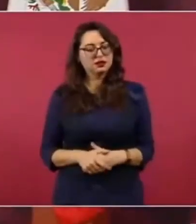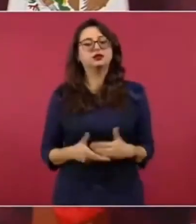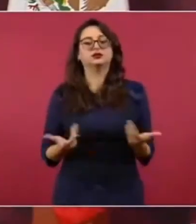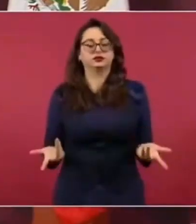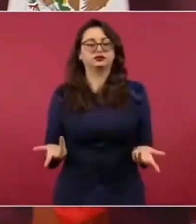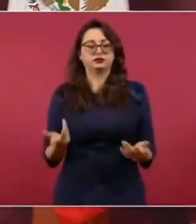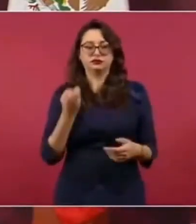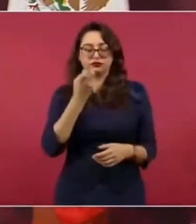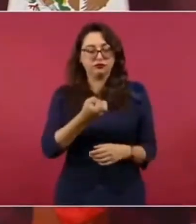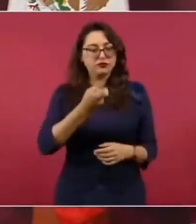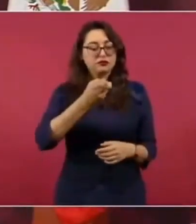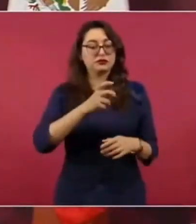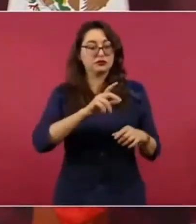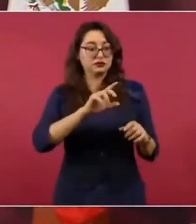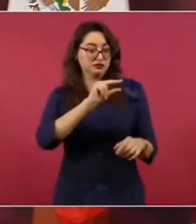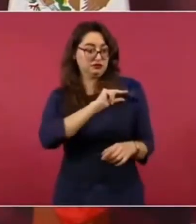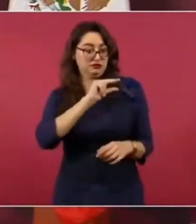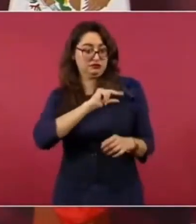porque todo, todo